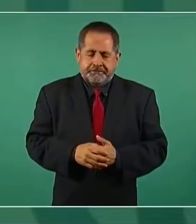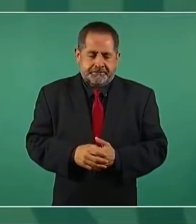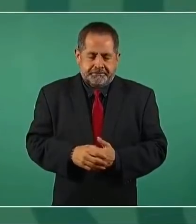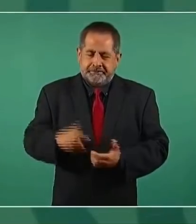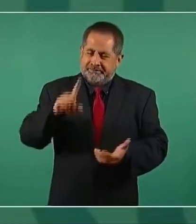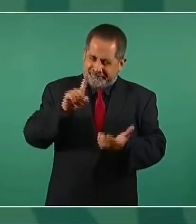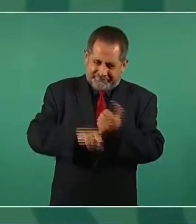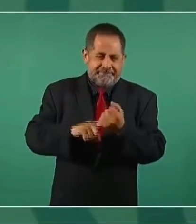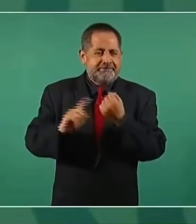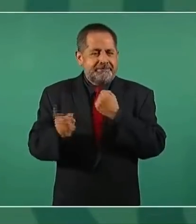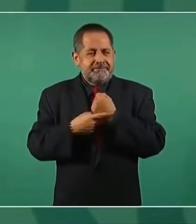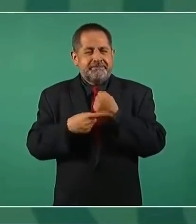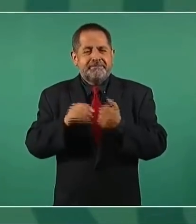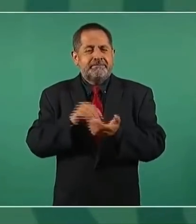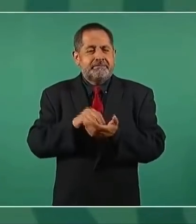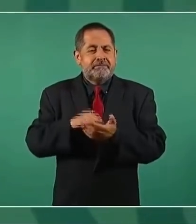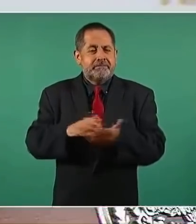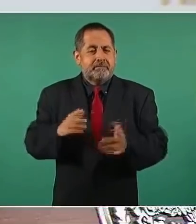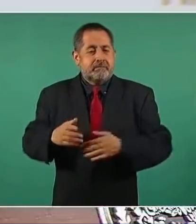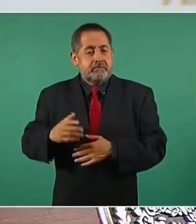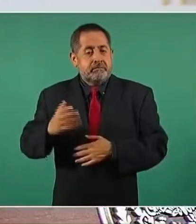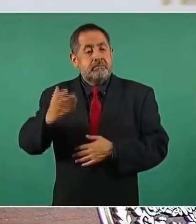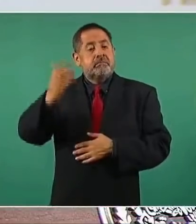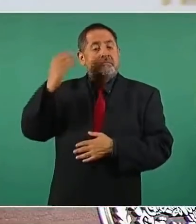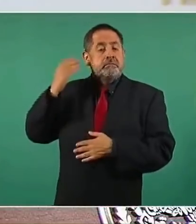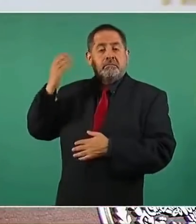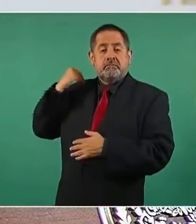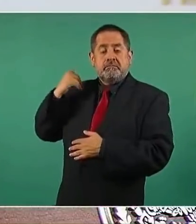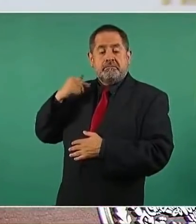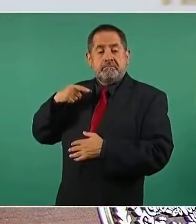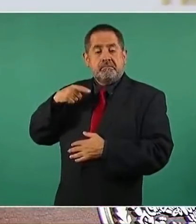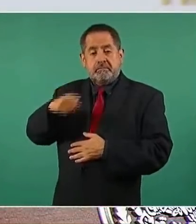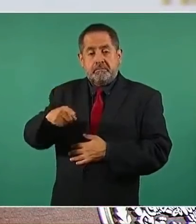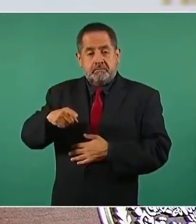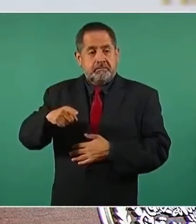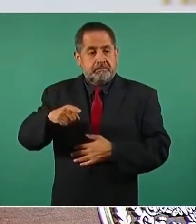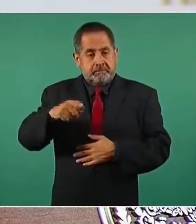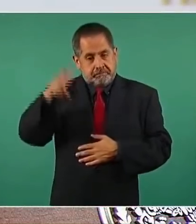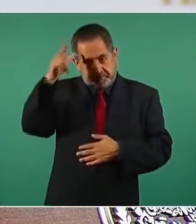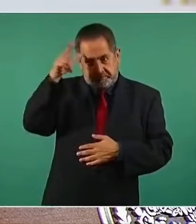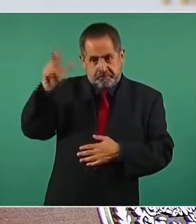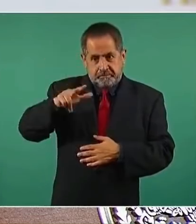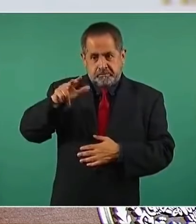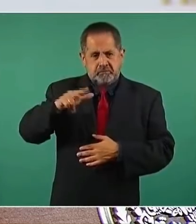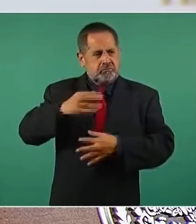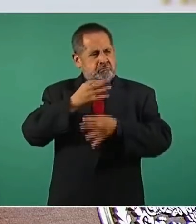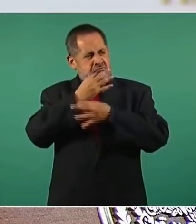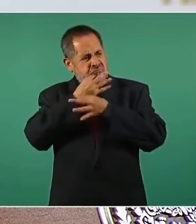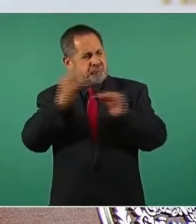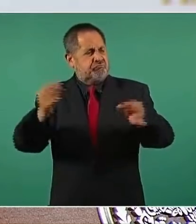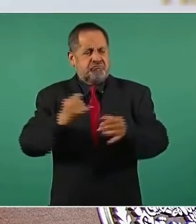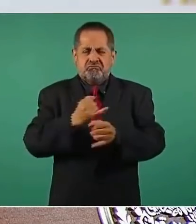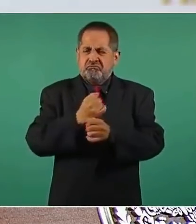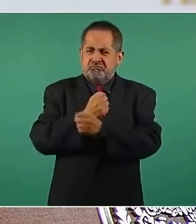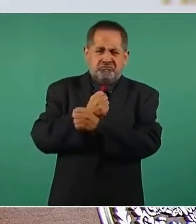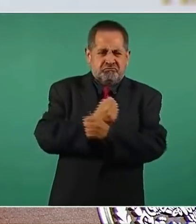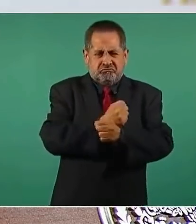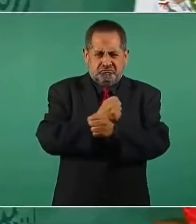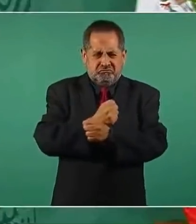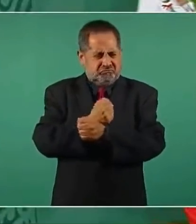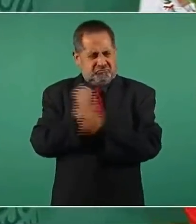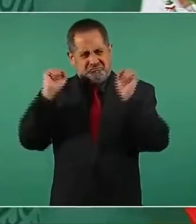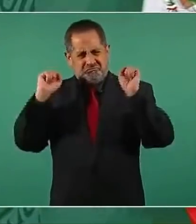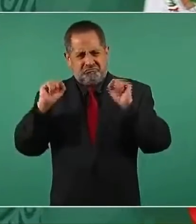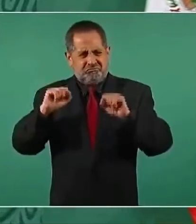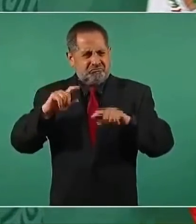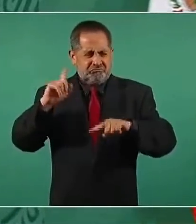cuando proclamó la abolición de la esclavitud el cura Hidalgo. Y sí, de